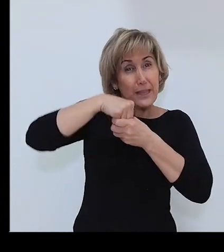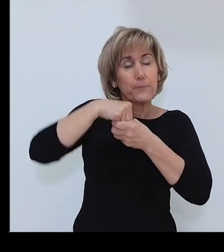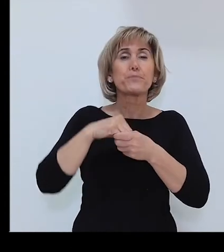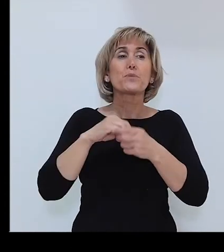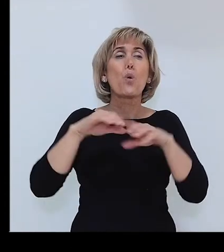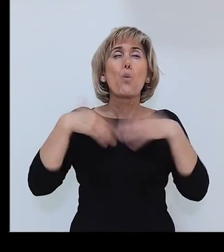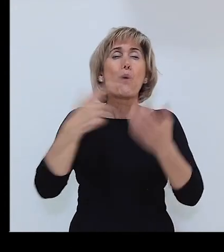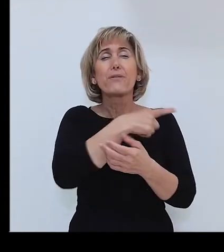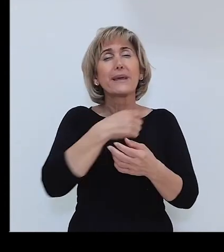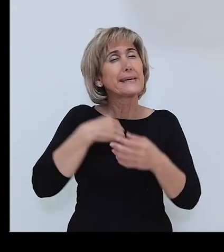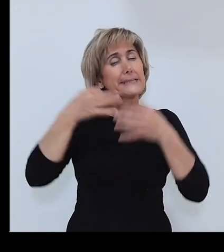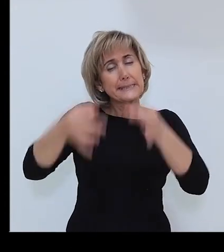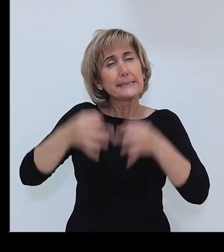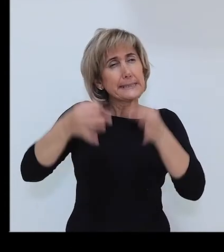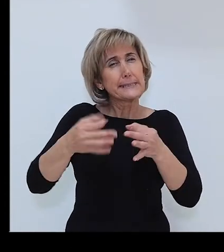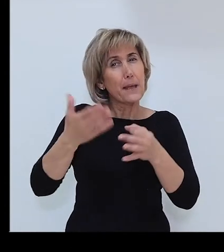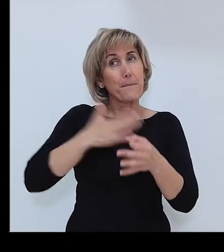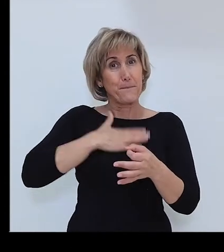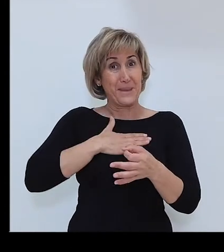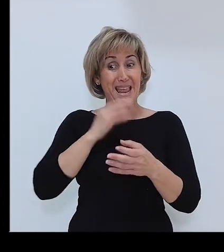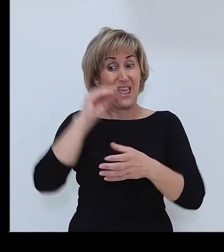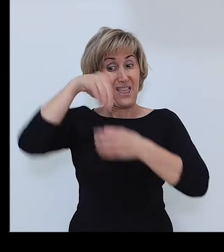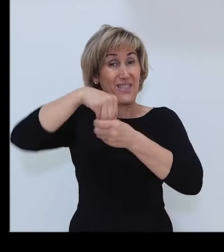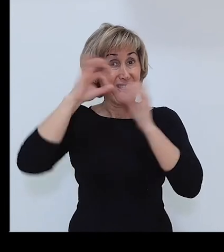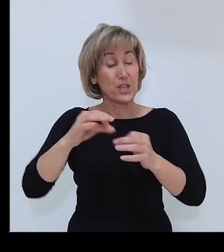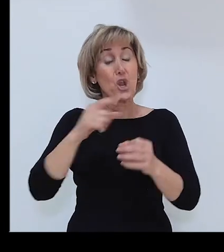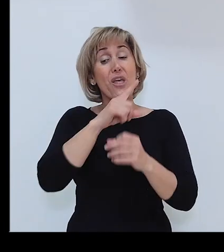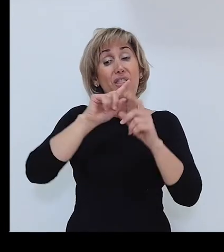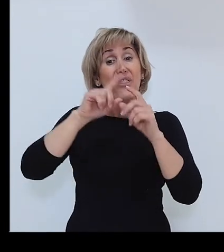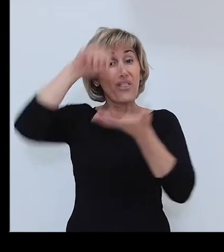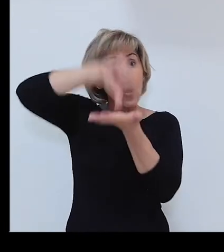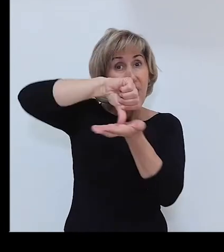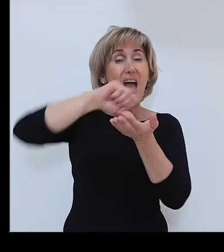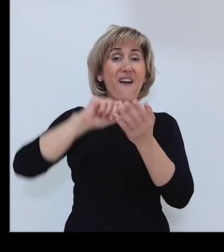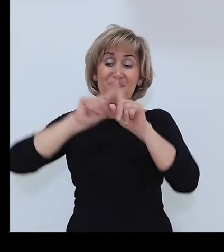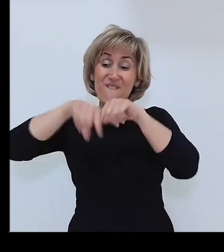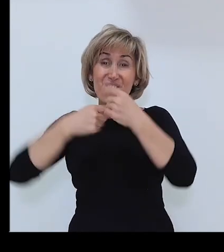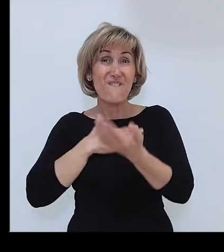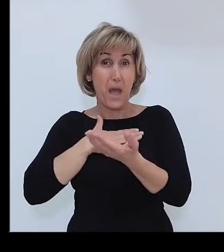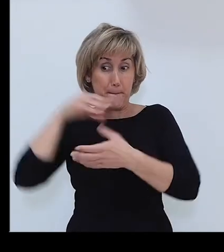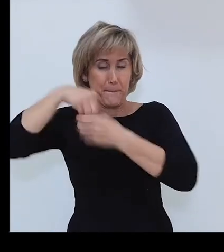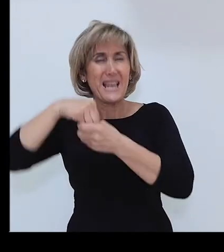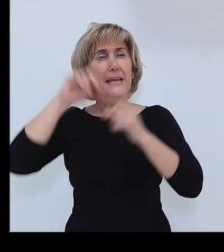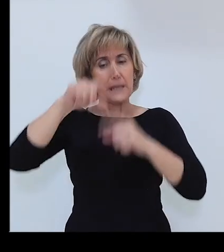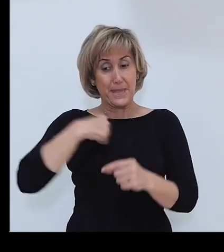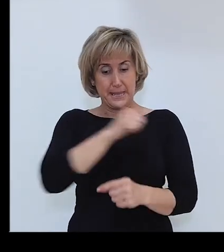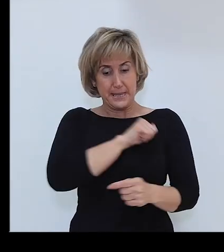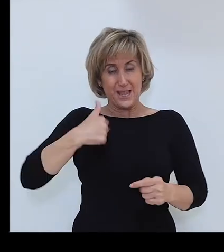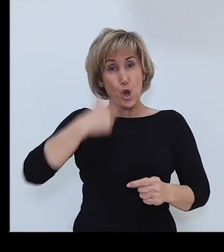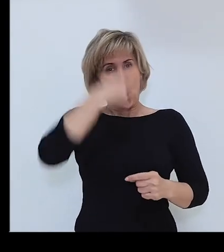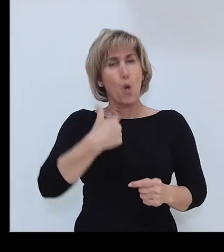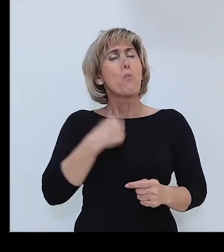Y entonces yo creo que el haber sido siempre disidente, tanto en su ciudad como en su familia, como